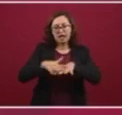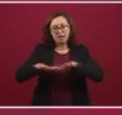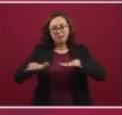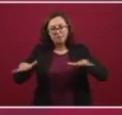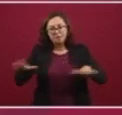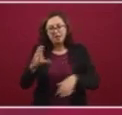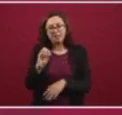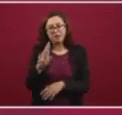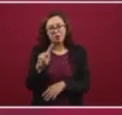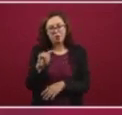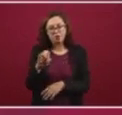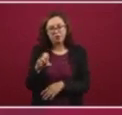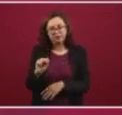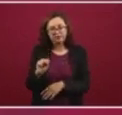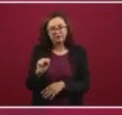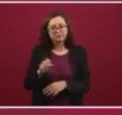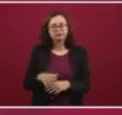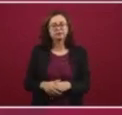el agua